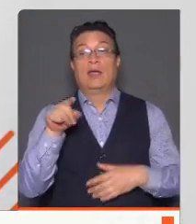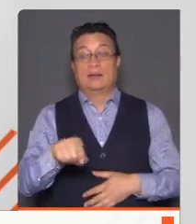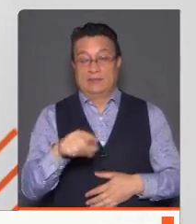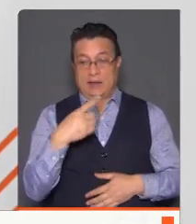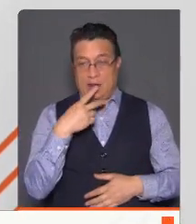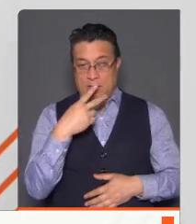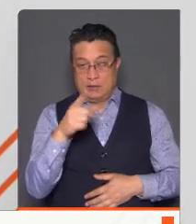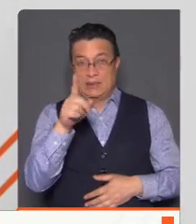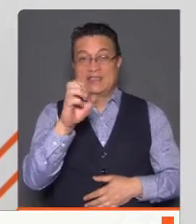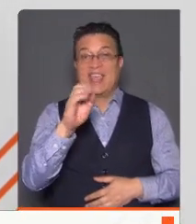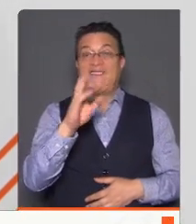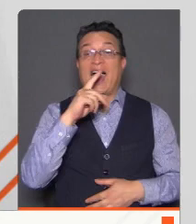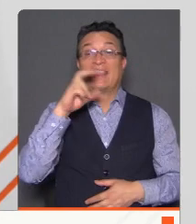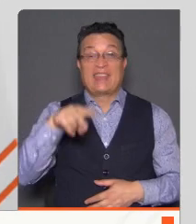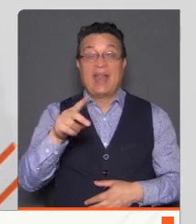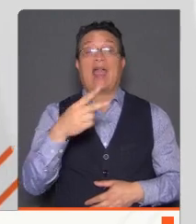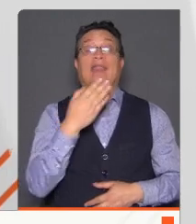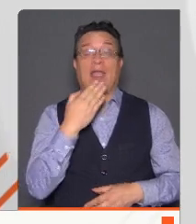Mesa.